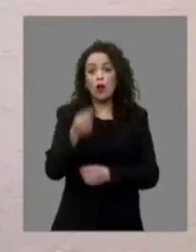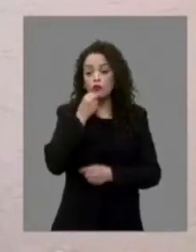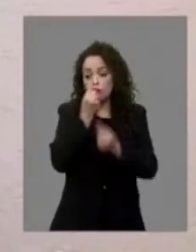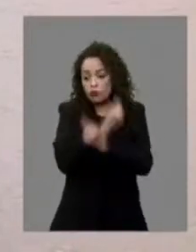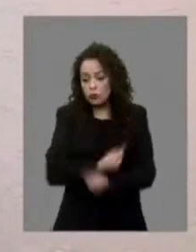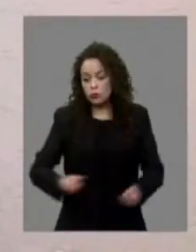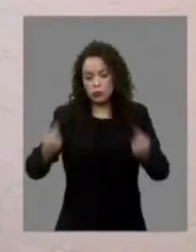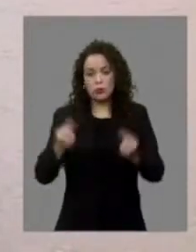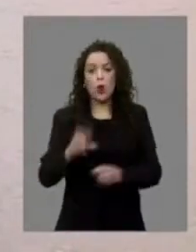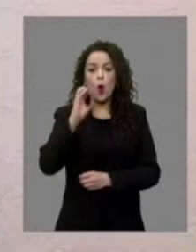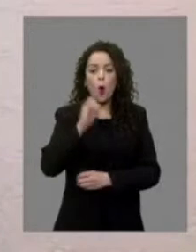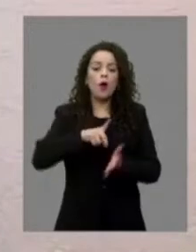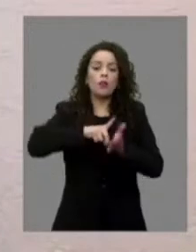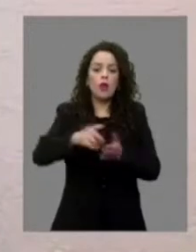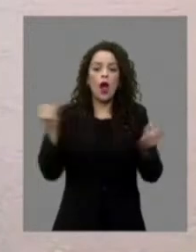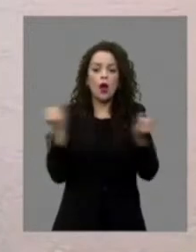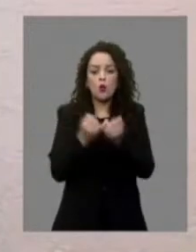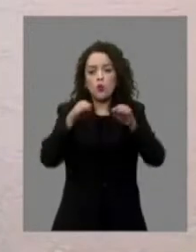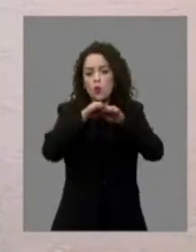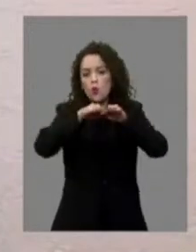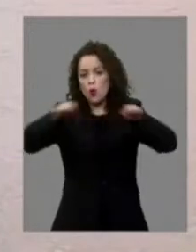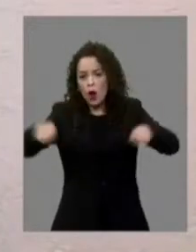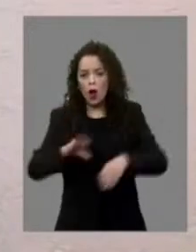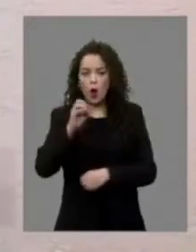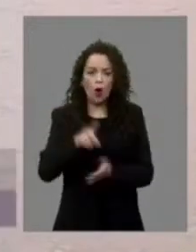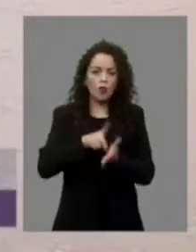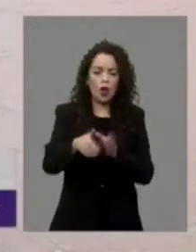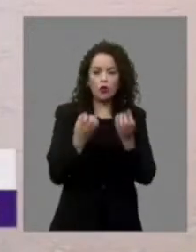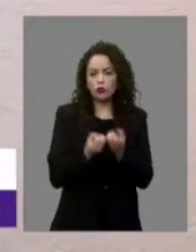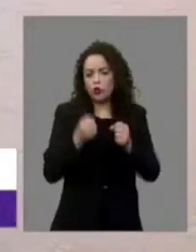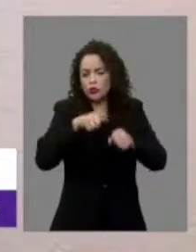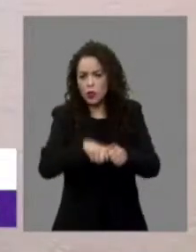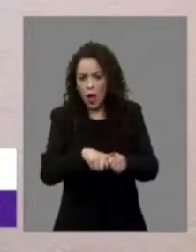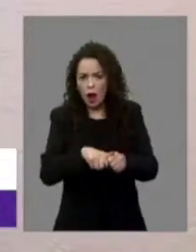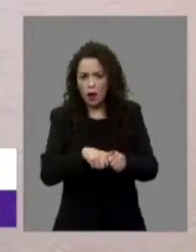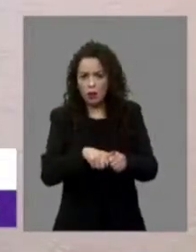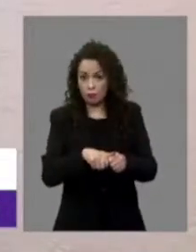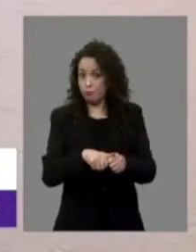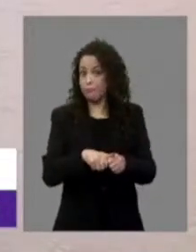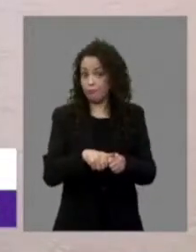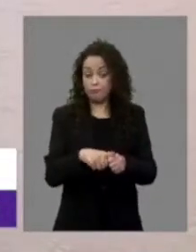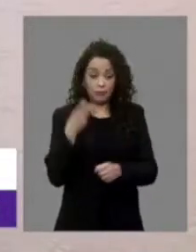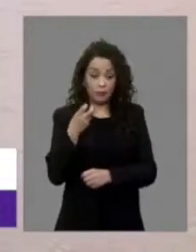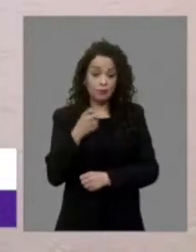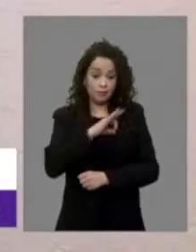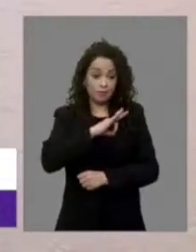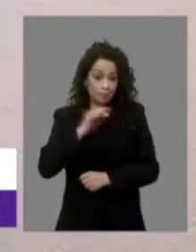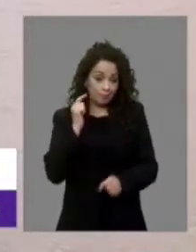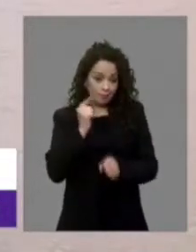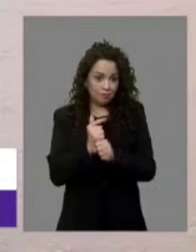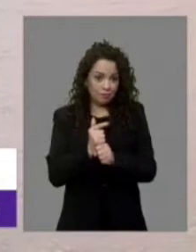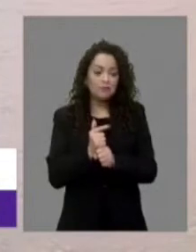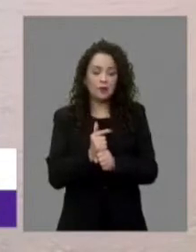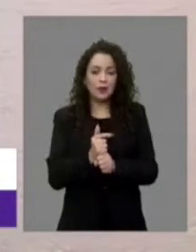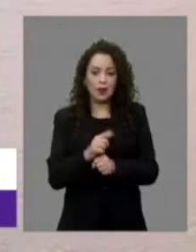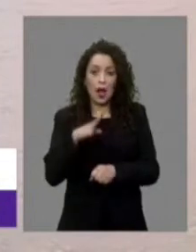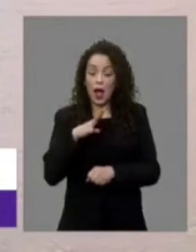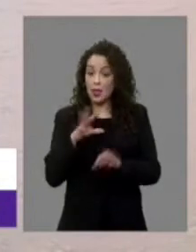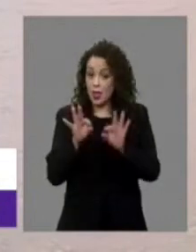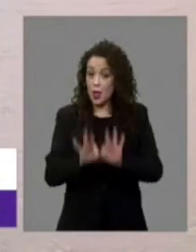la igualdad, algunos aspectos sobre derechos sociales que podrían destacarse como ámbitos donde ha habido un importante